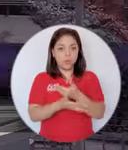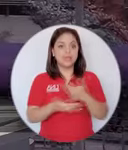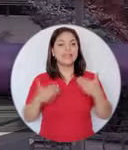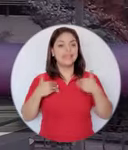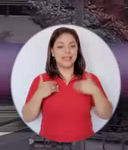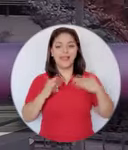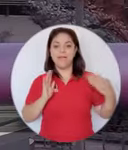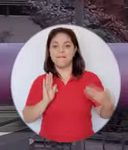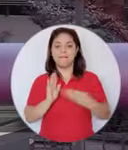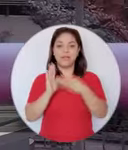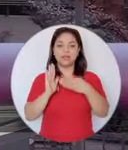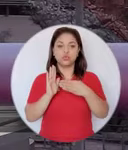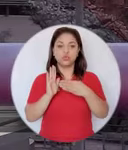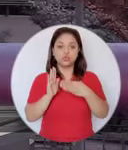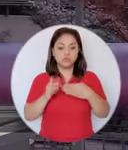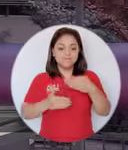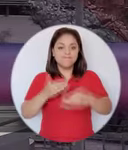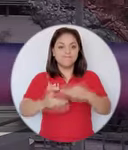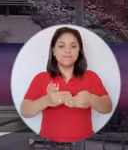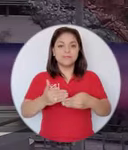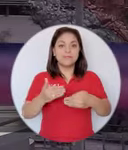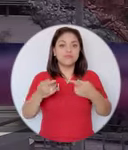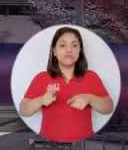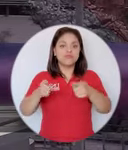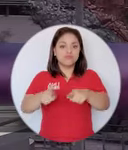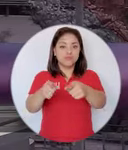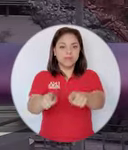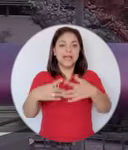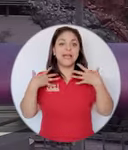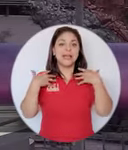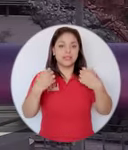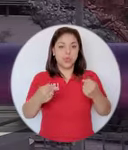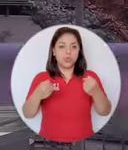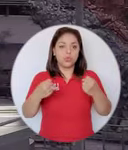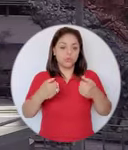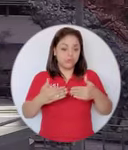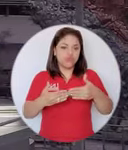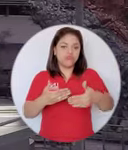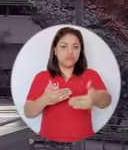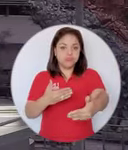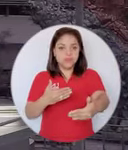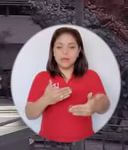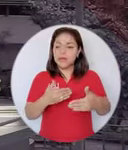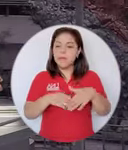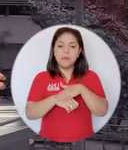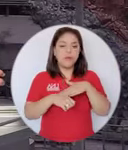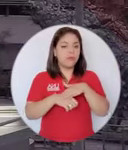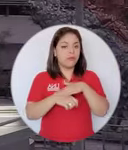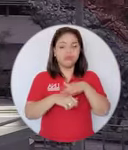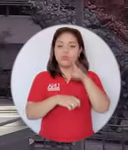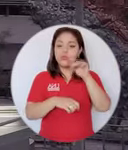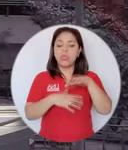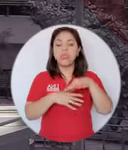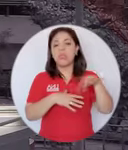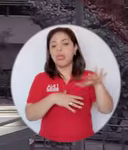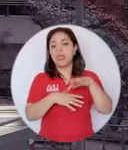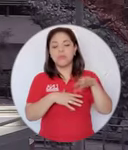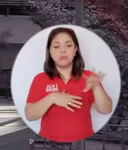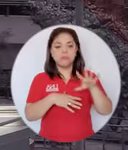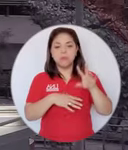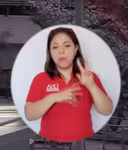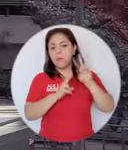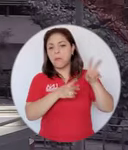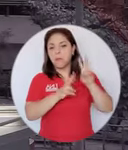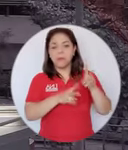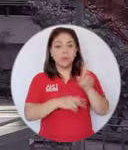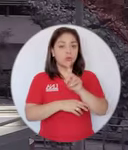largo plazo en la salud que apenas están siendo investigados porque tenemos poca información. Así que no lo deje pasar. Si usted sospechó que